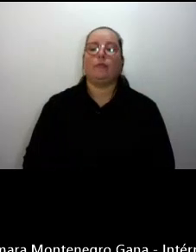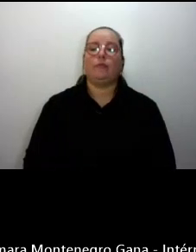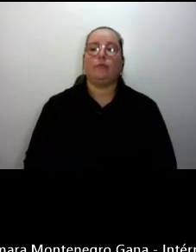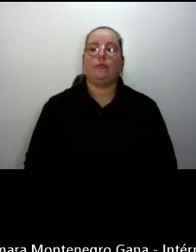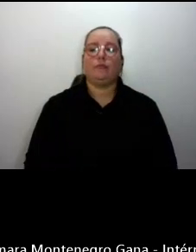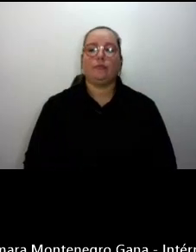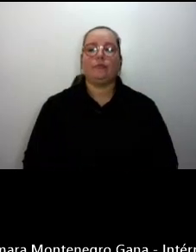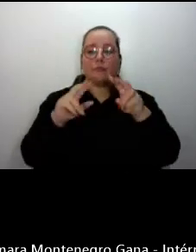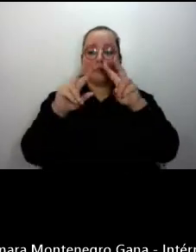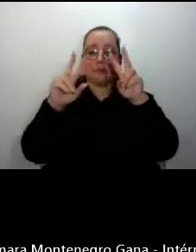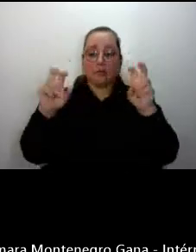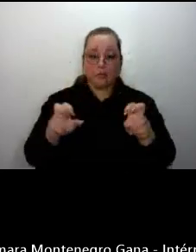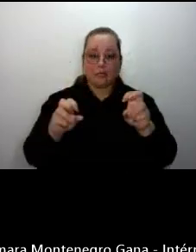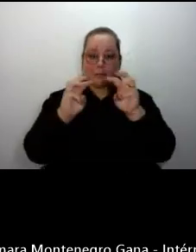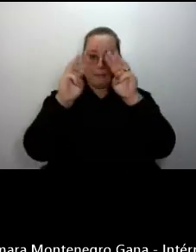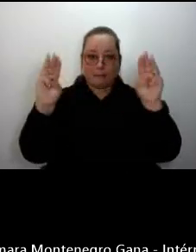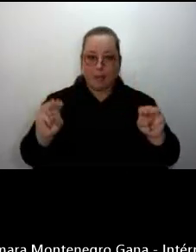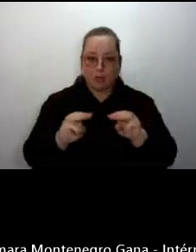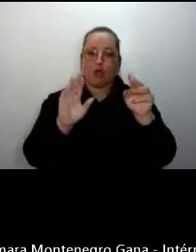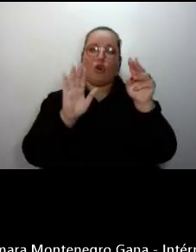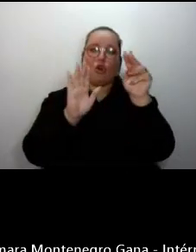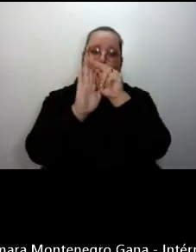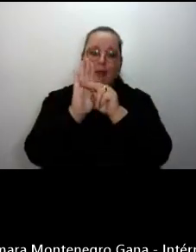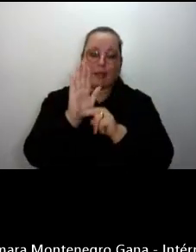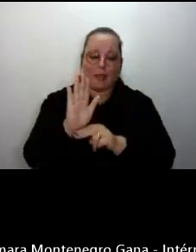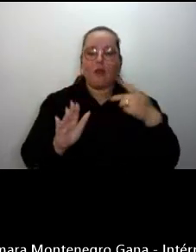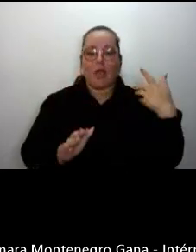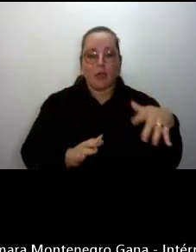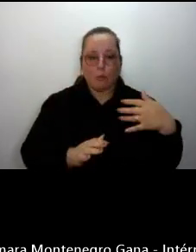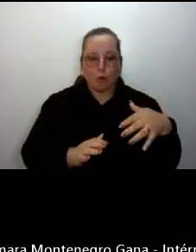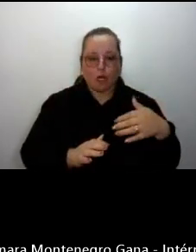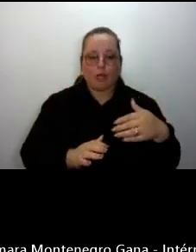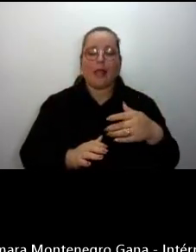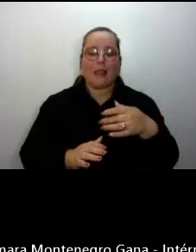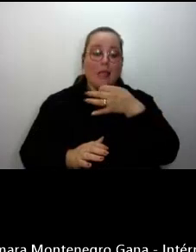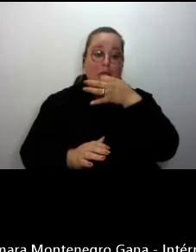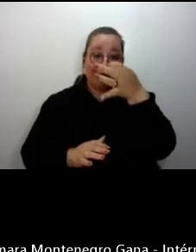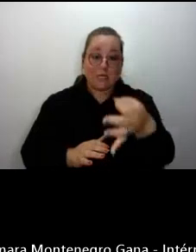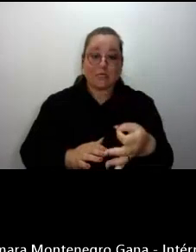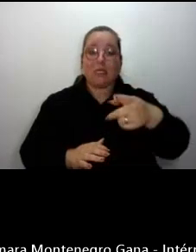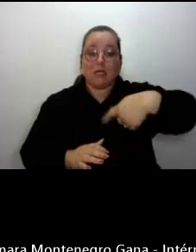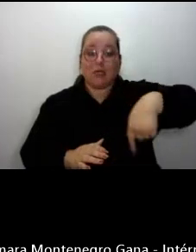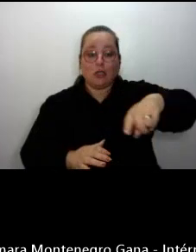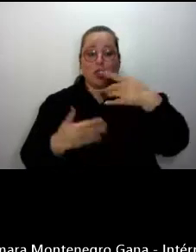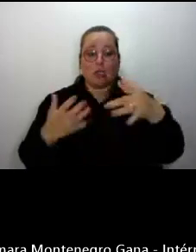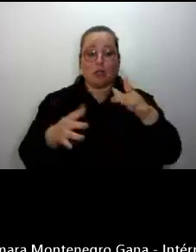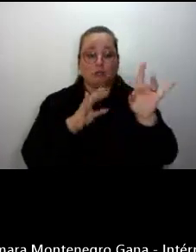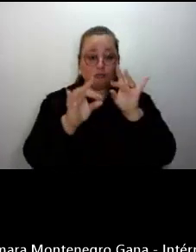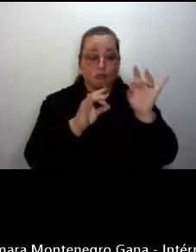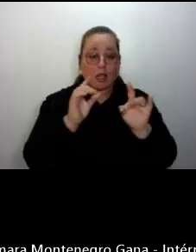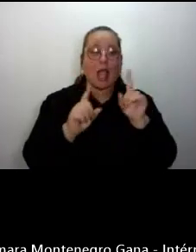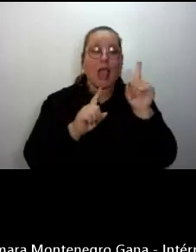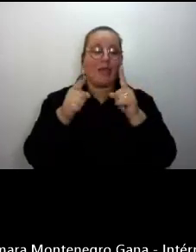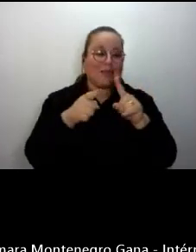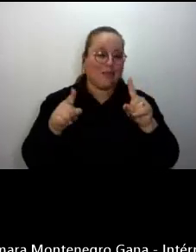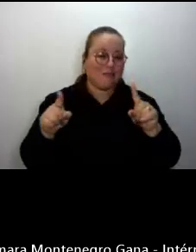Con respecto a el marco normativo también es importante mencionar que nos hemos encontrado con